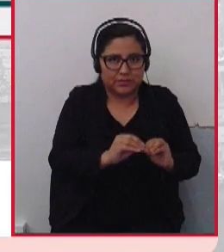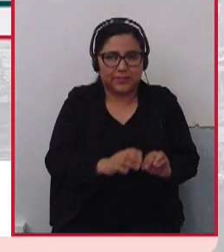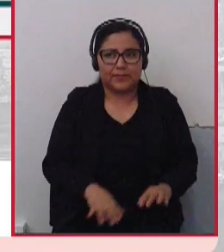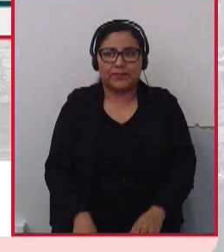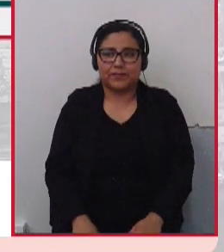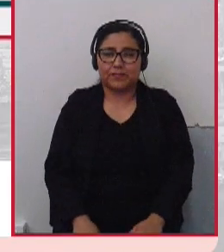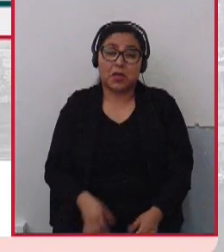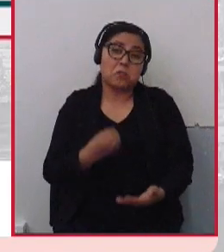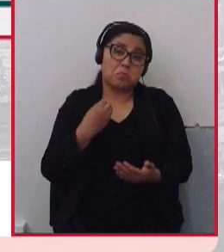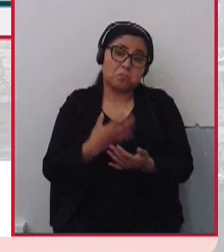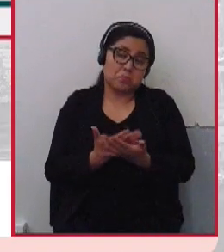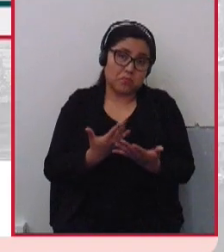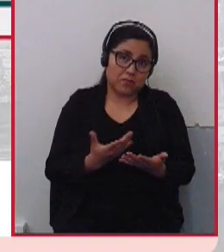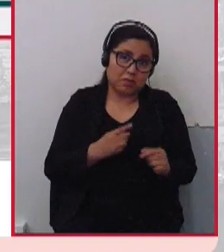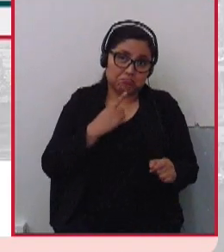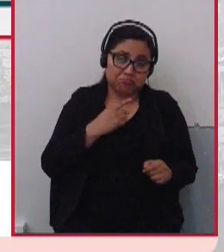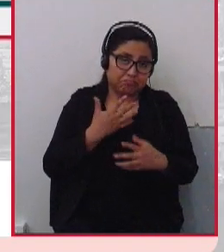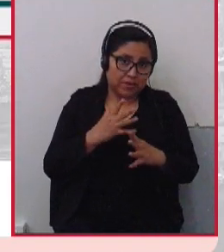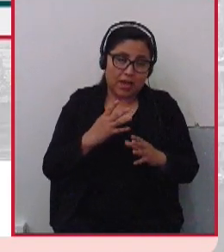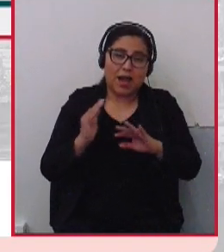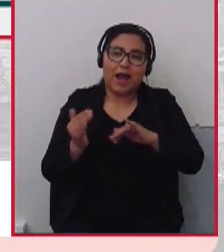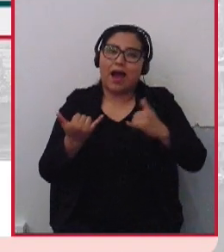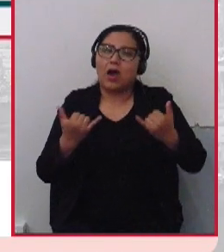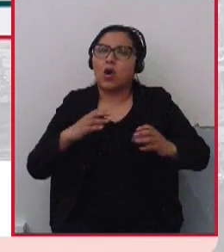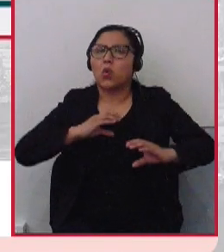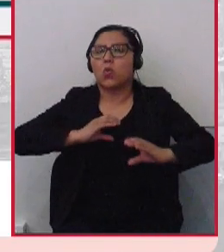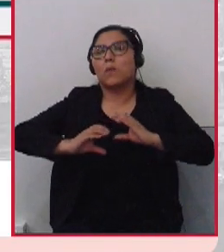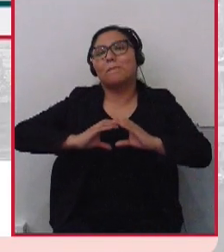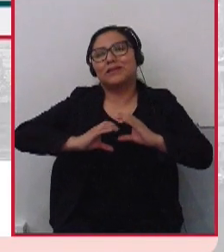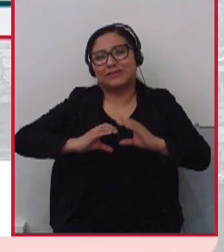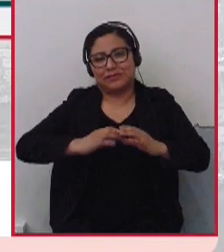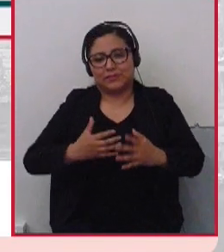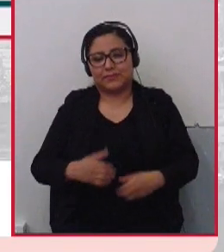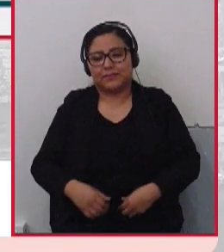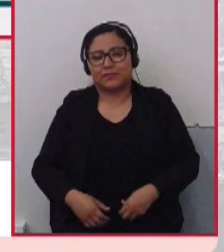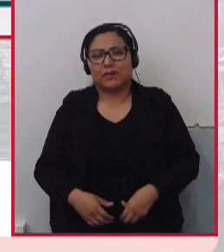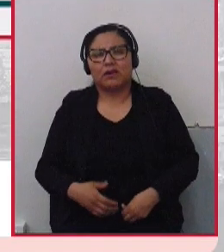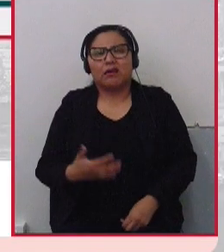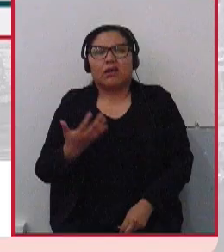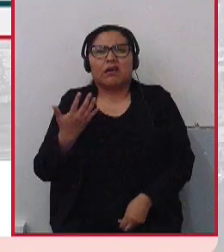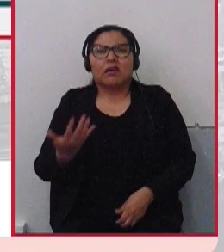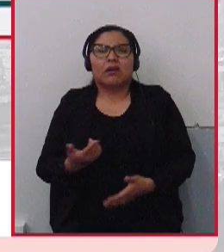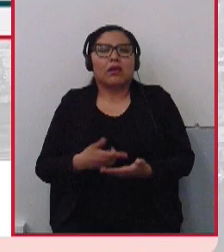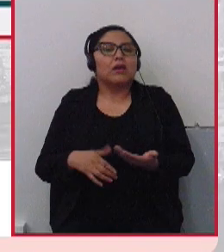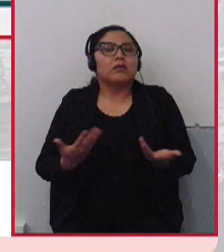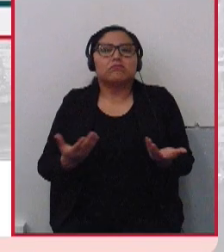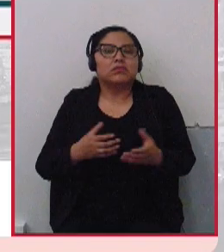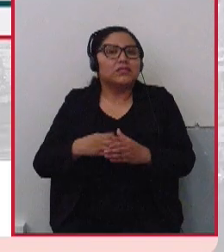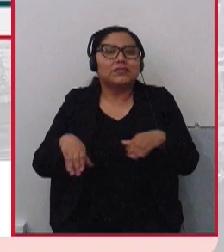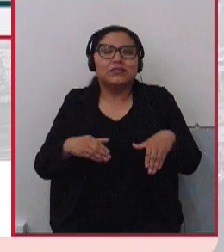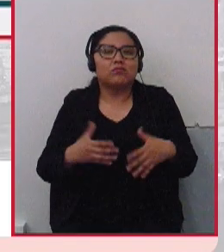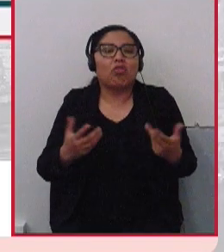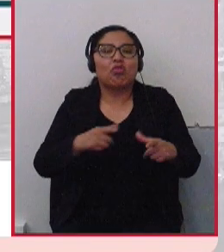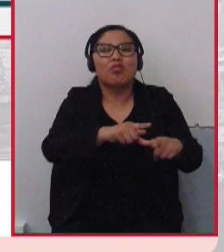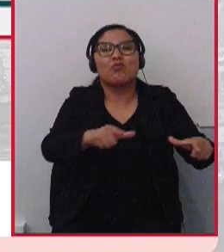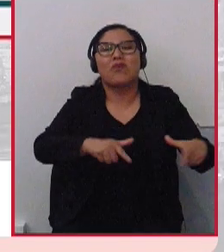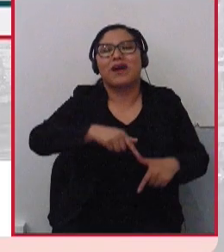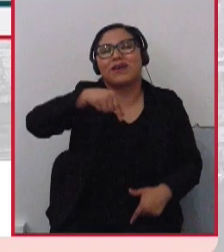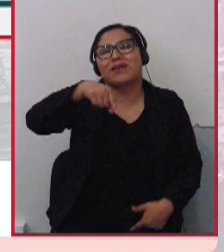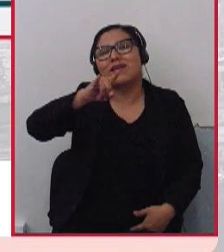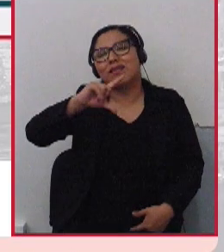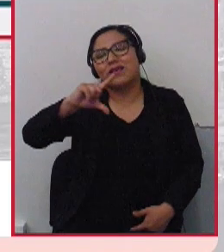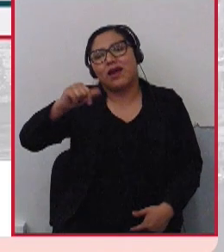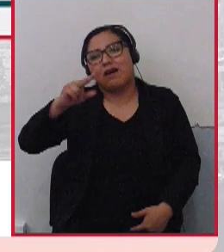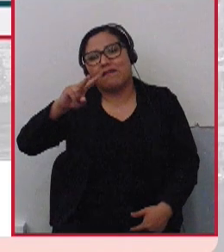Bien, dicho esto, vamos a conversar qué es lo que nosotros hicimos en Quellaveco.